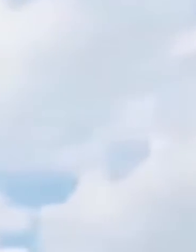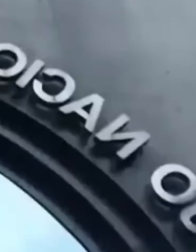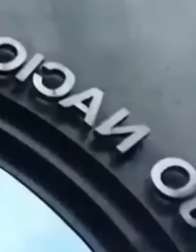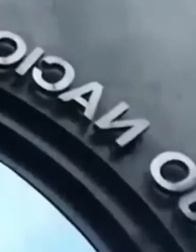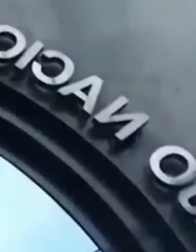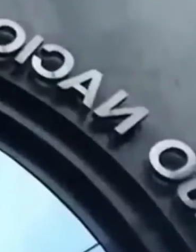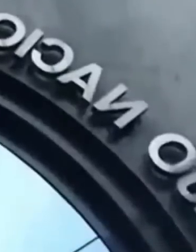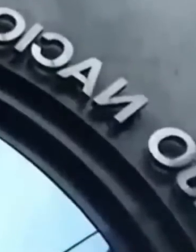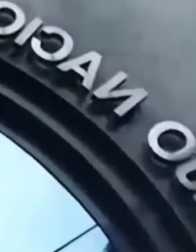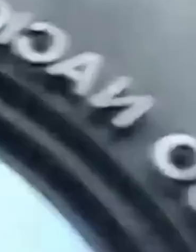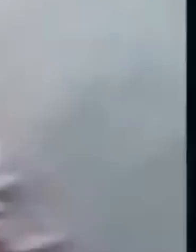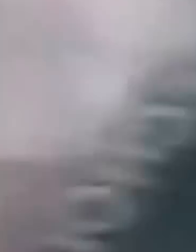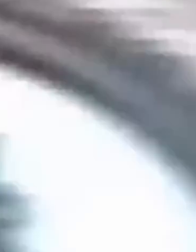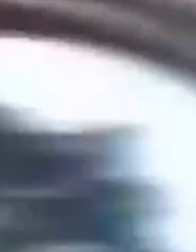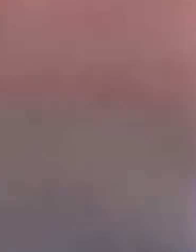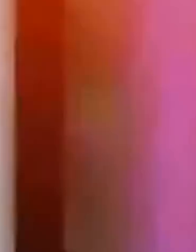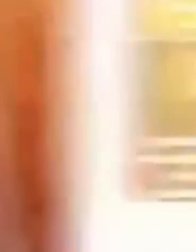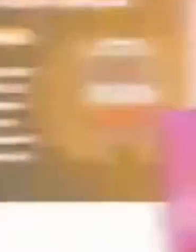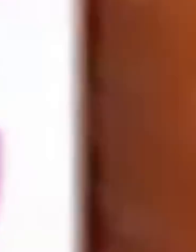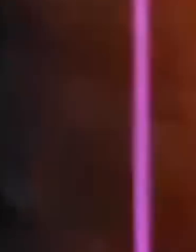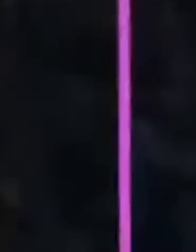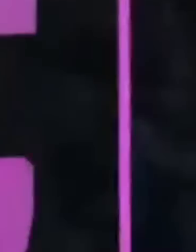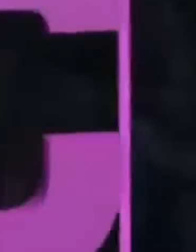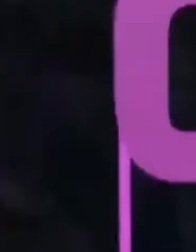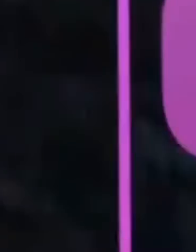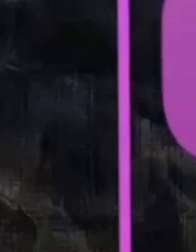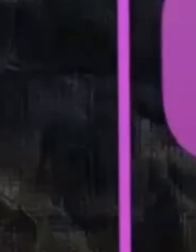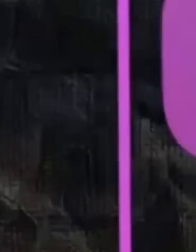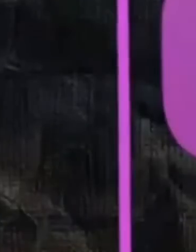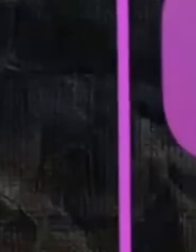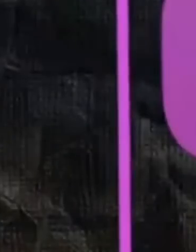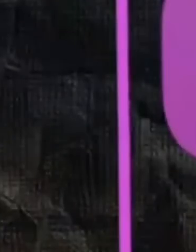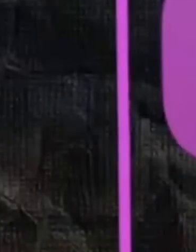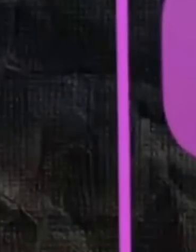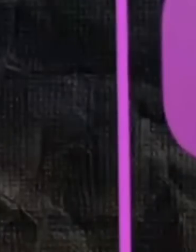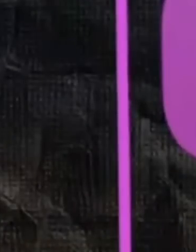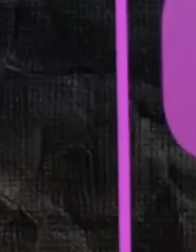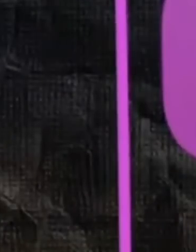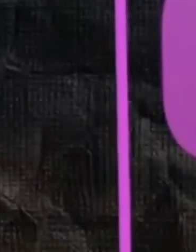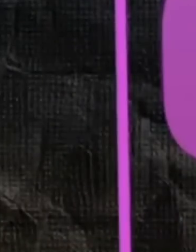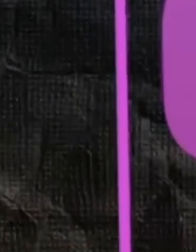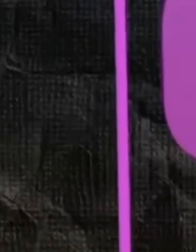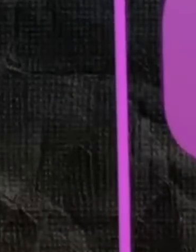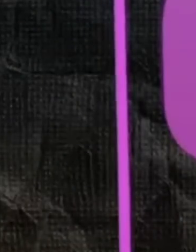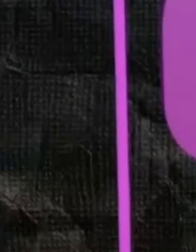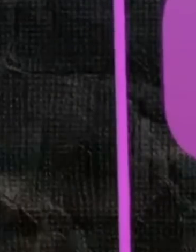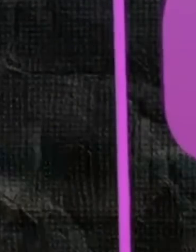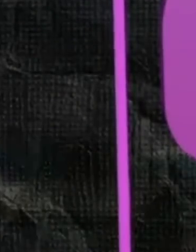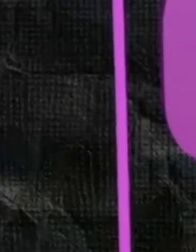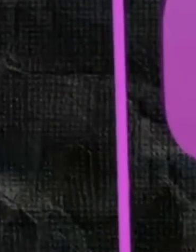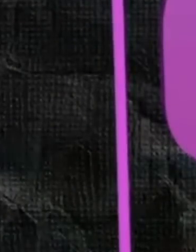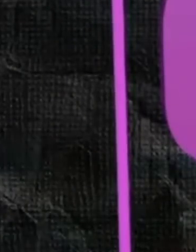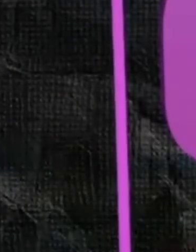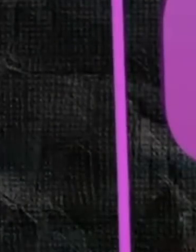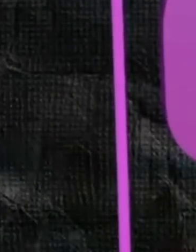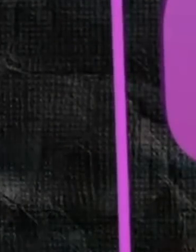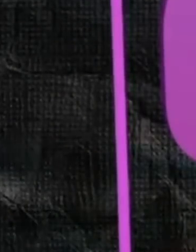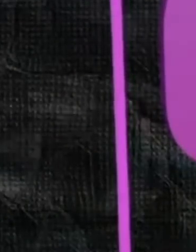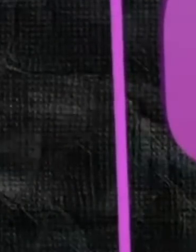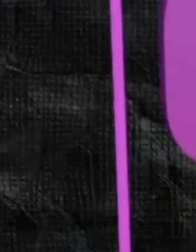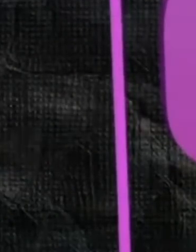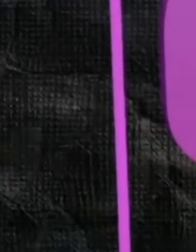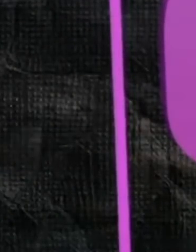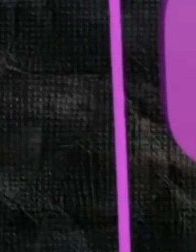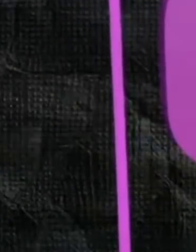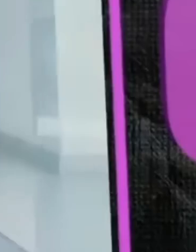sus capacidades. 5. Falsa militarización del país con reformas. La aprobación de algunas leyes, como la de